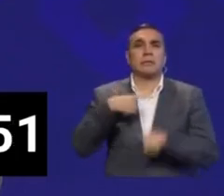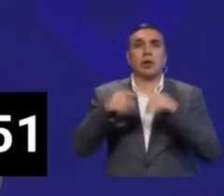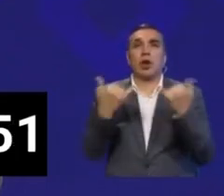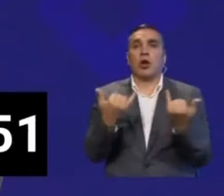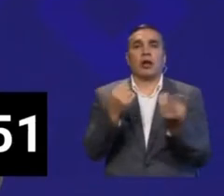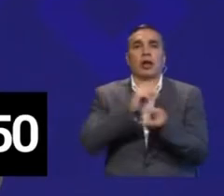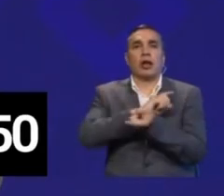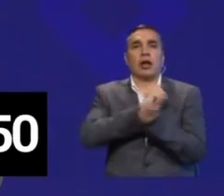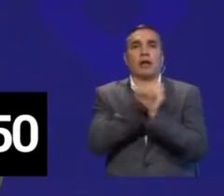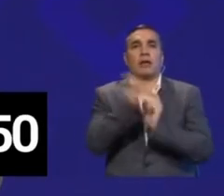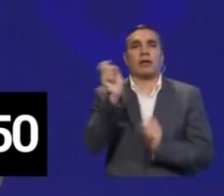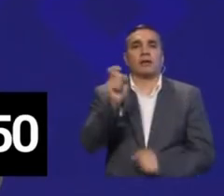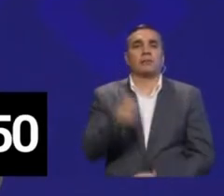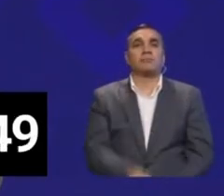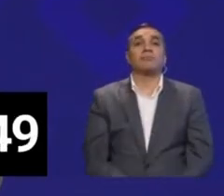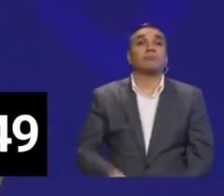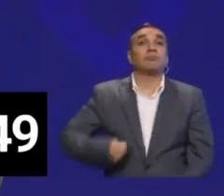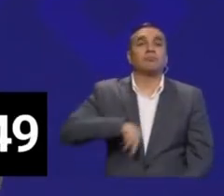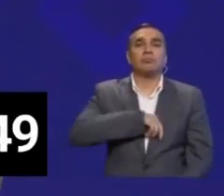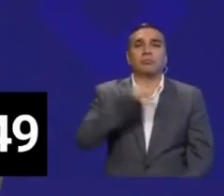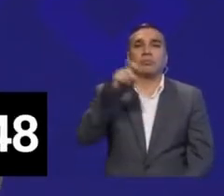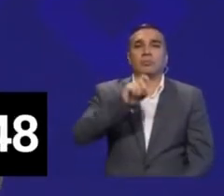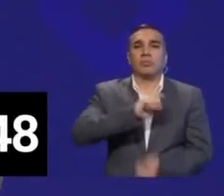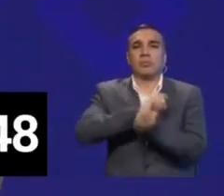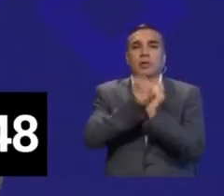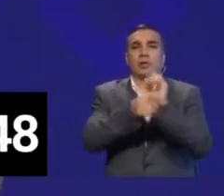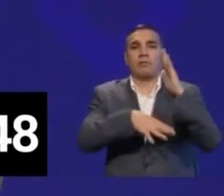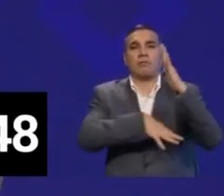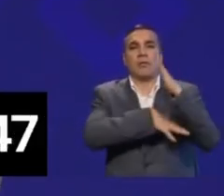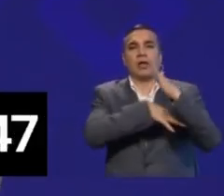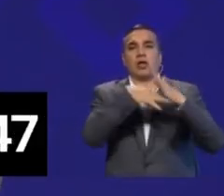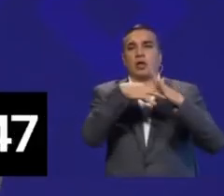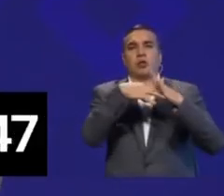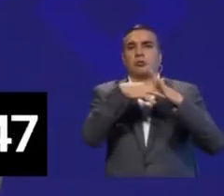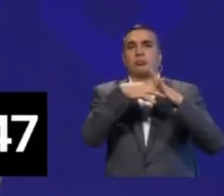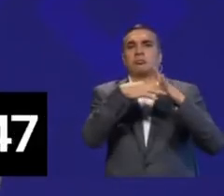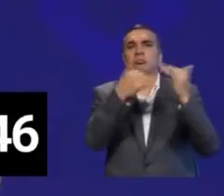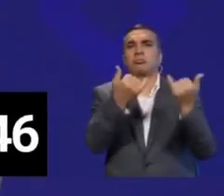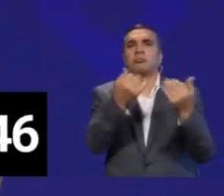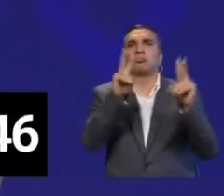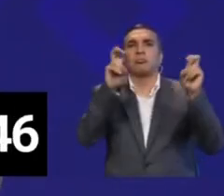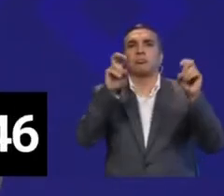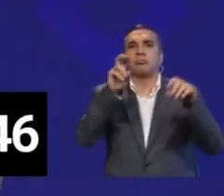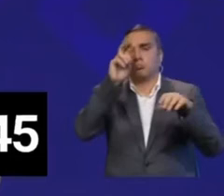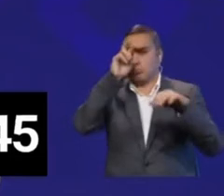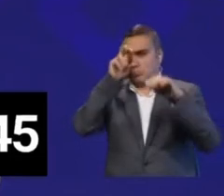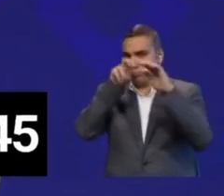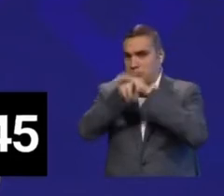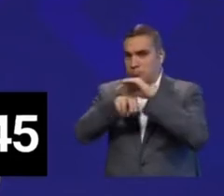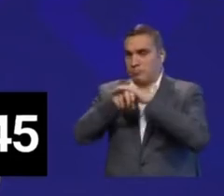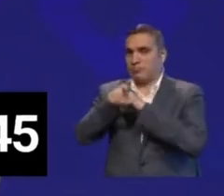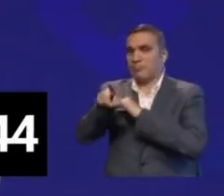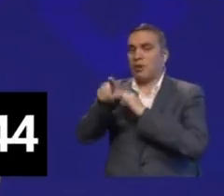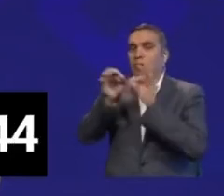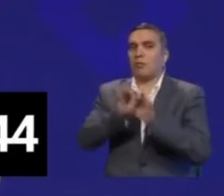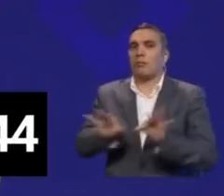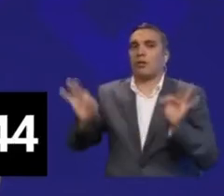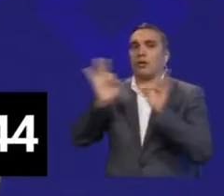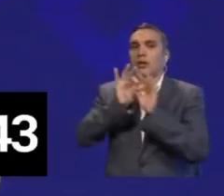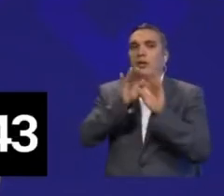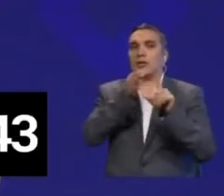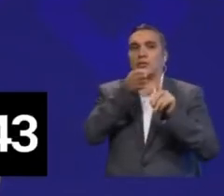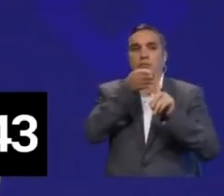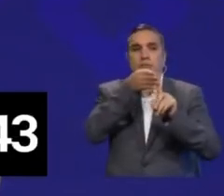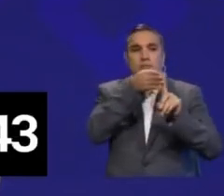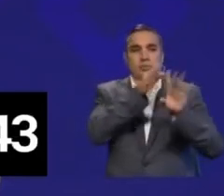del cambio. Necesitamos cambiar la era petrolera y ahora ver una era minera. Necesitamos cambiar lo que es